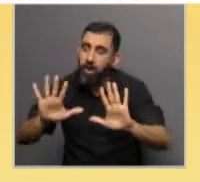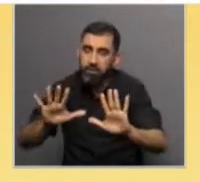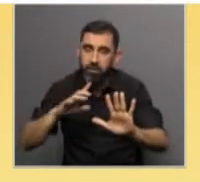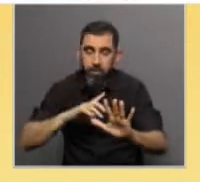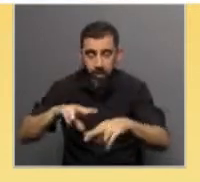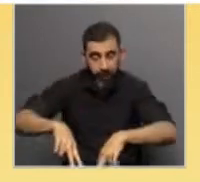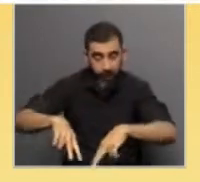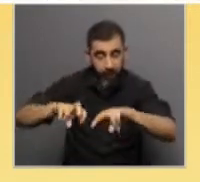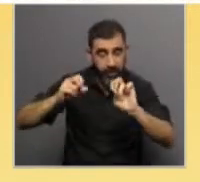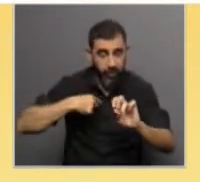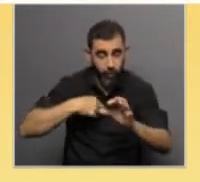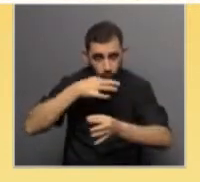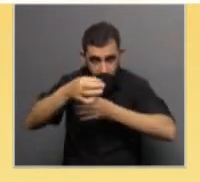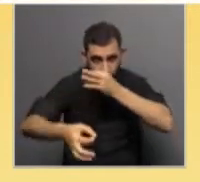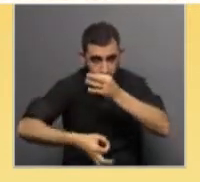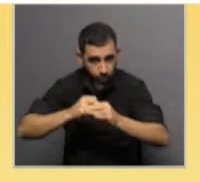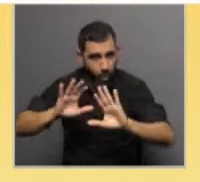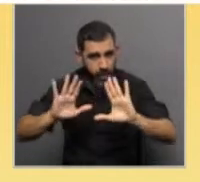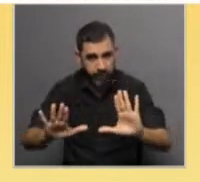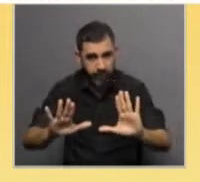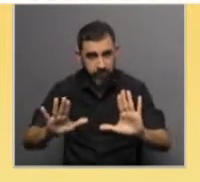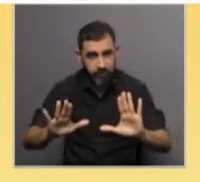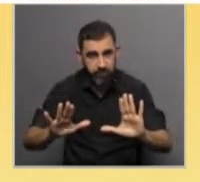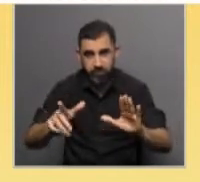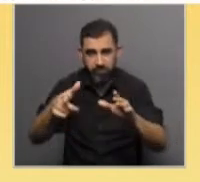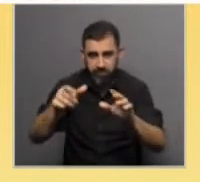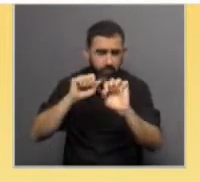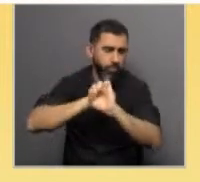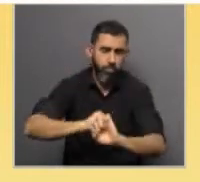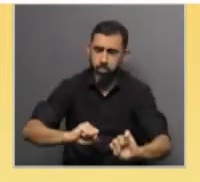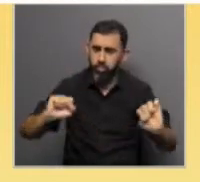tratado de explicar, es absolutamente inviable,